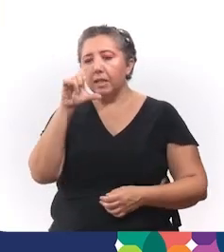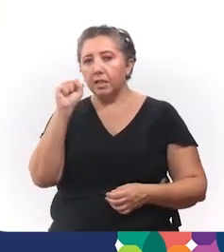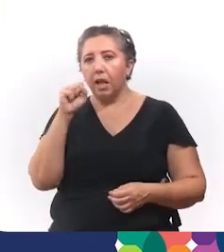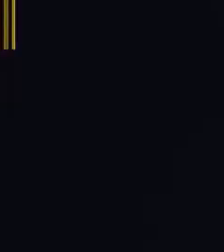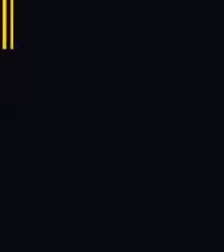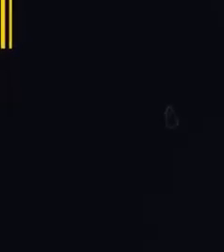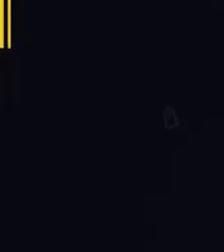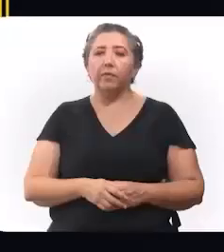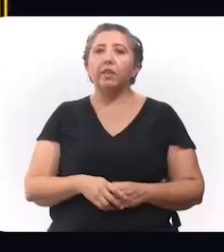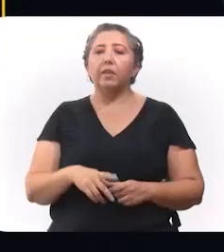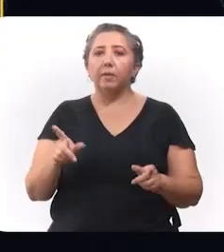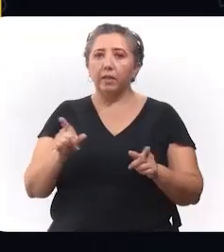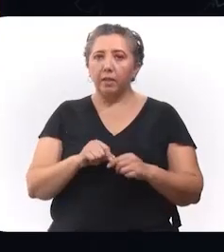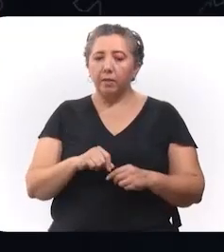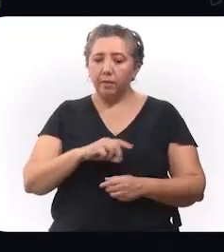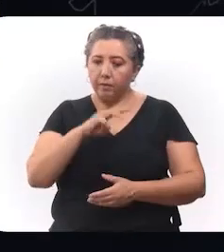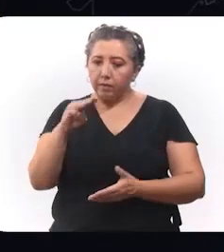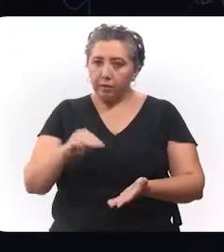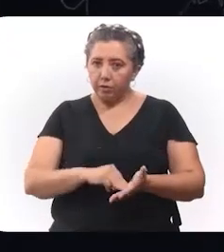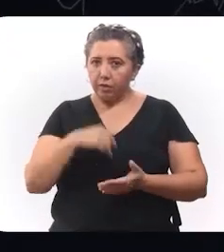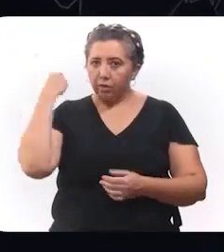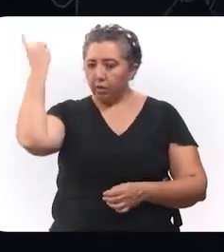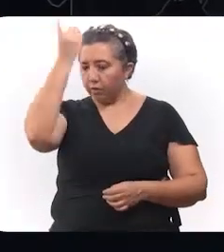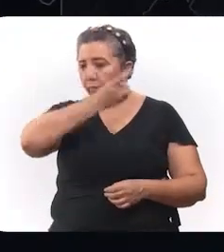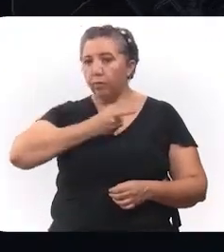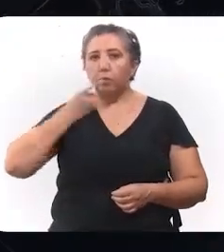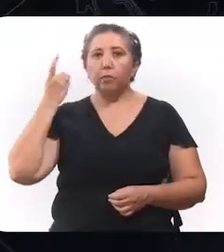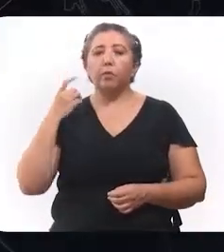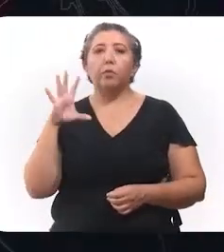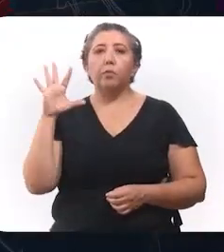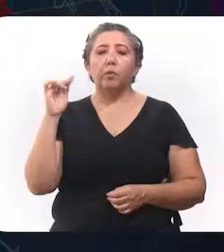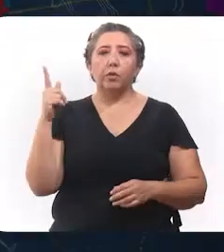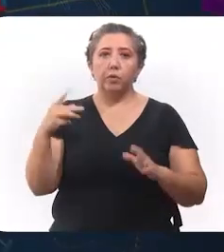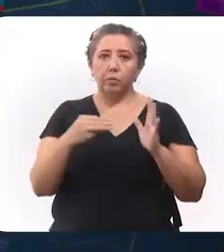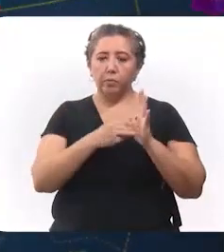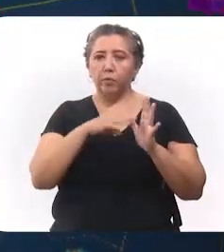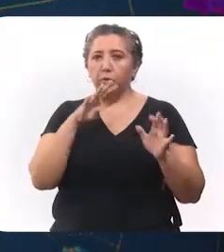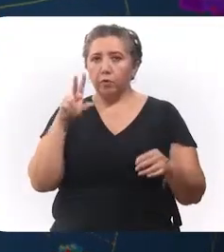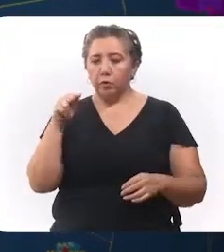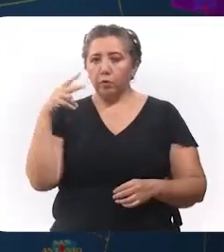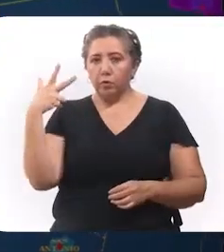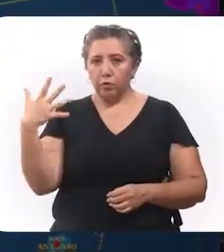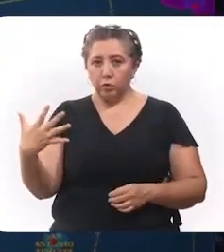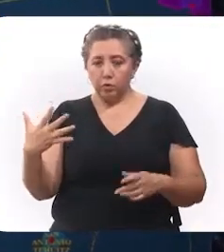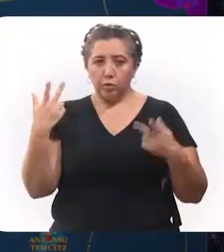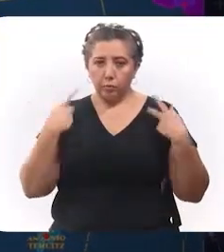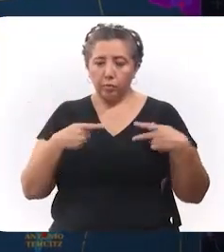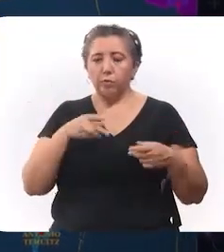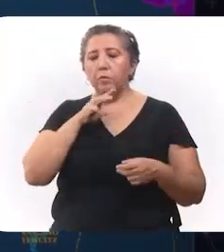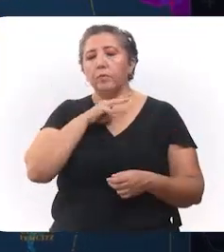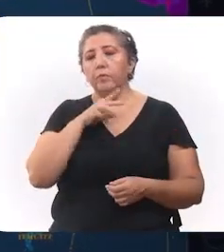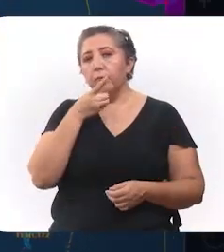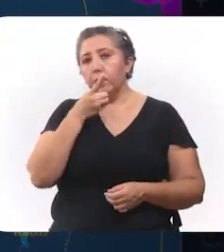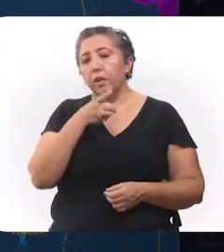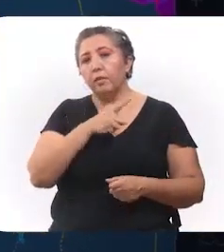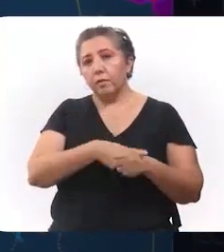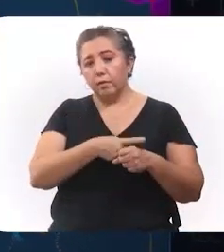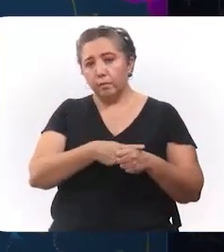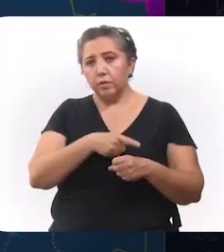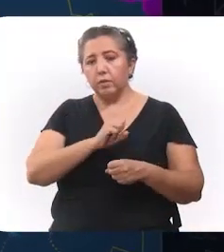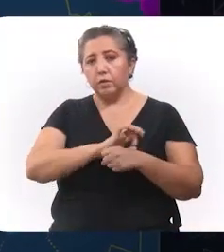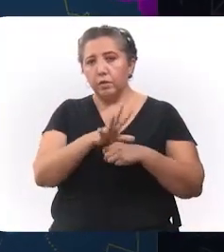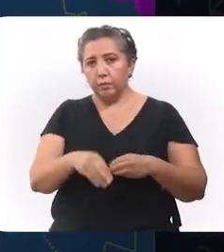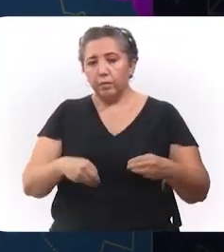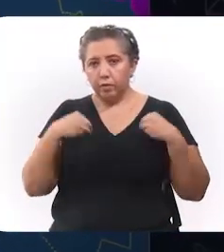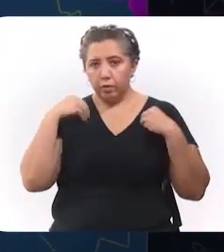9. Específicamente en Mérida se han diagnosticado 41.085 personas contagiadas de coronavirus que viven